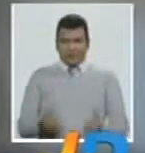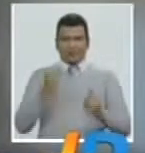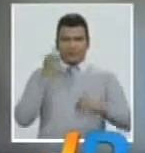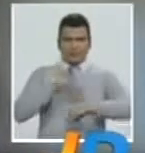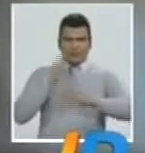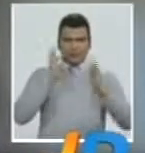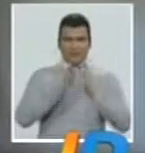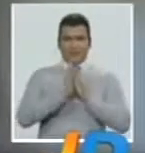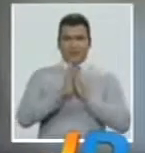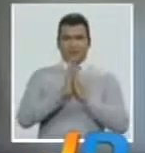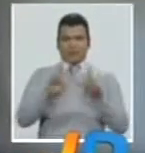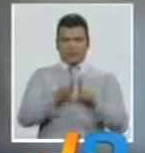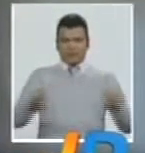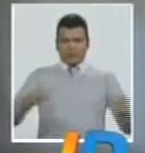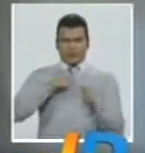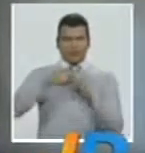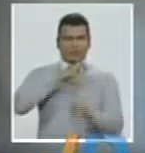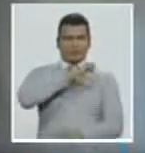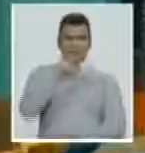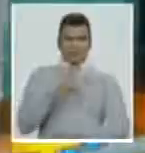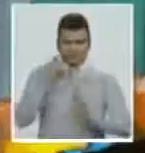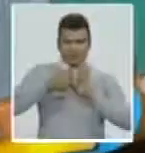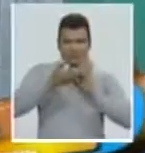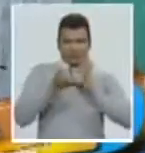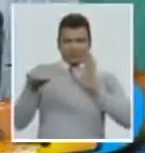otras noticias en Más Pacífico.